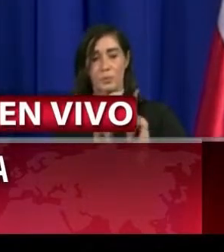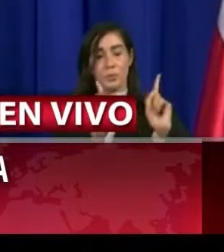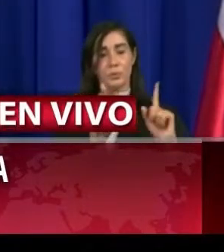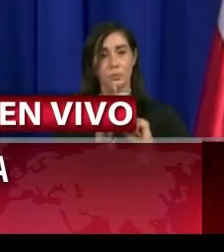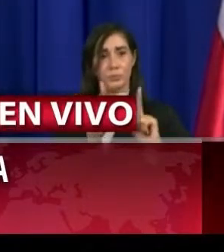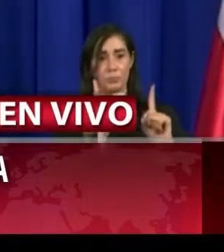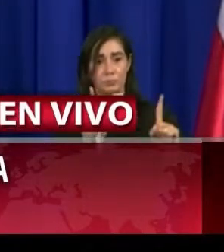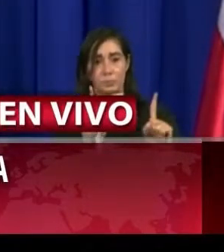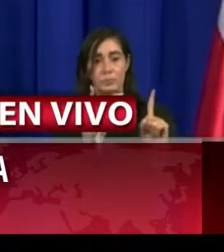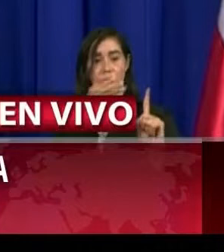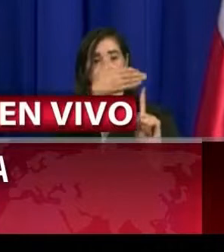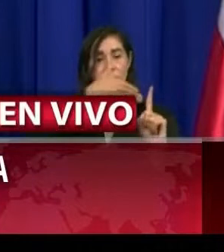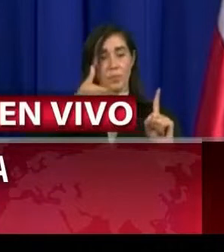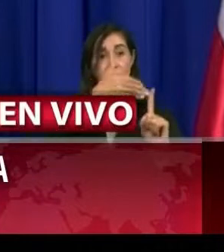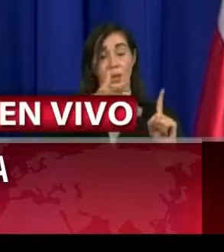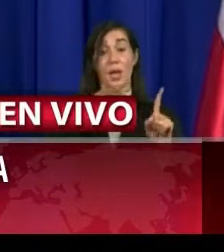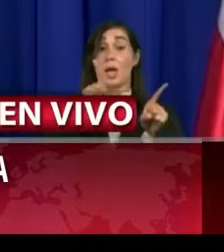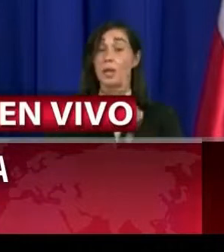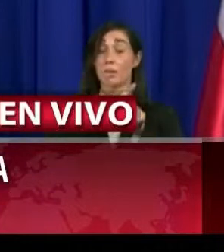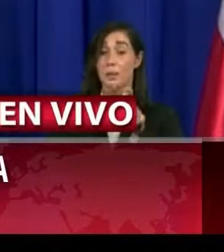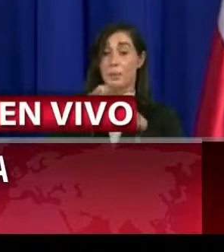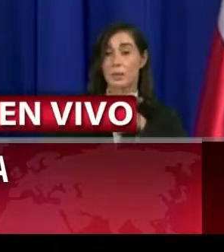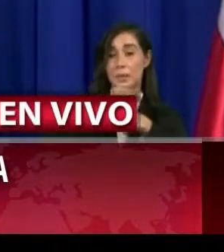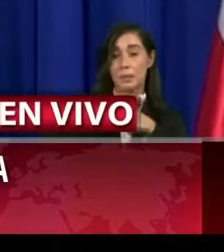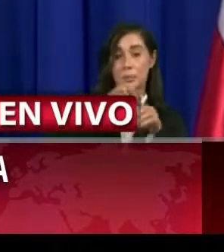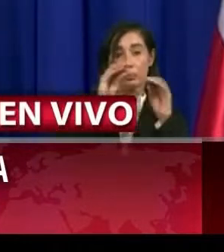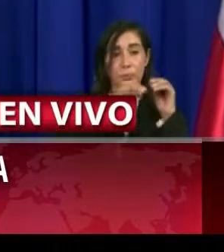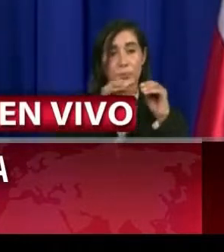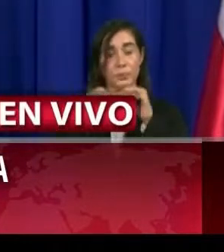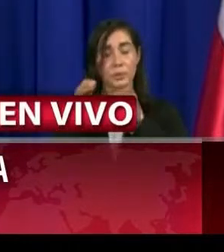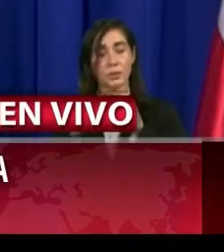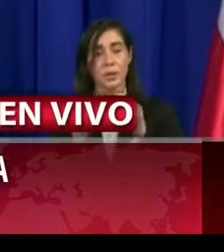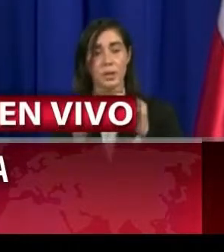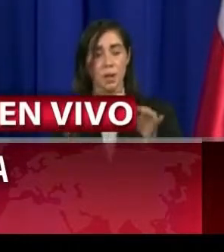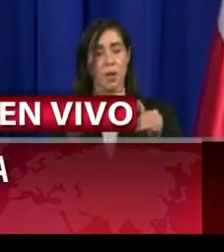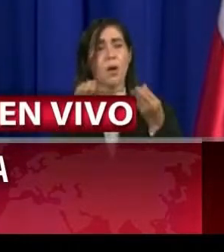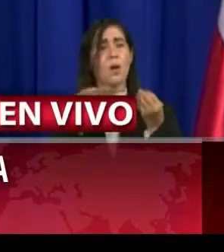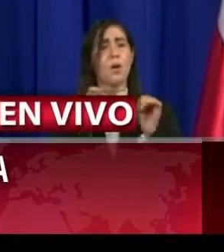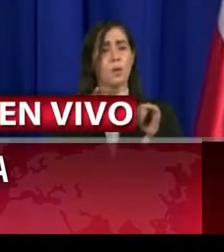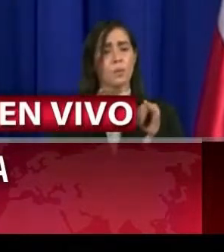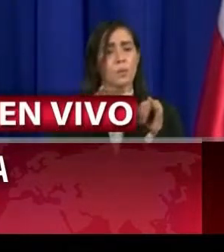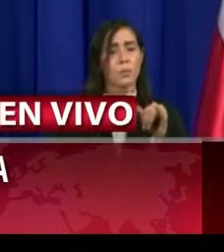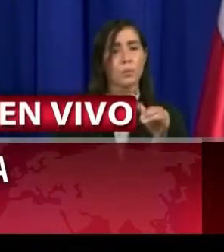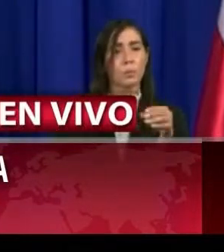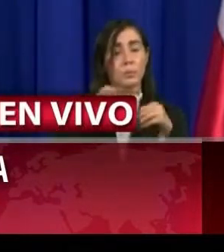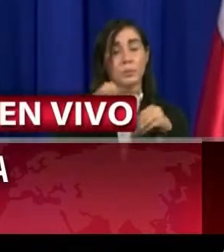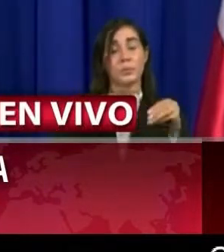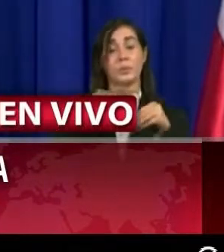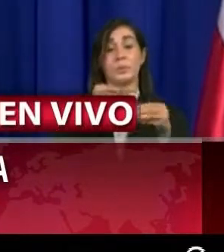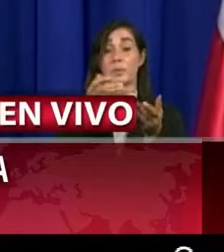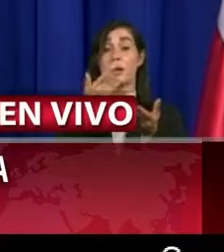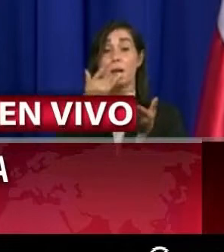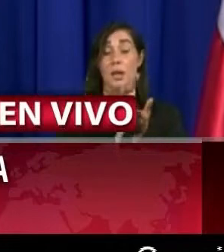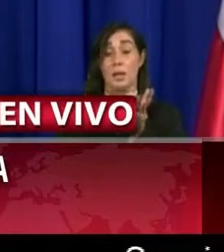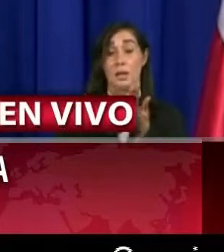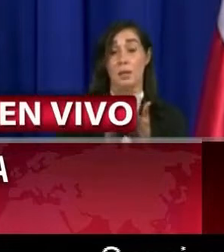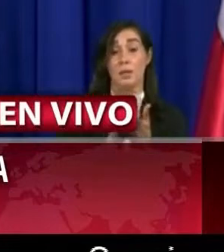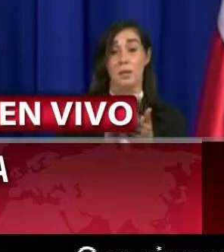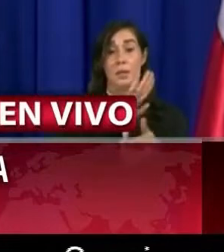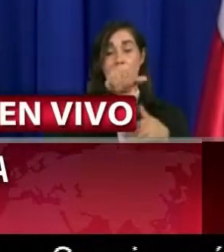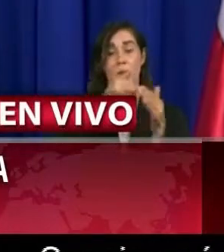reciben también capacitación sobre el protocolo a seguir para compras seguras, manteniendo a todos y a